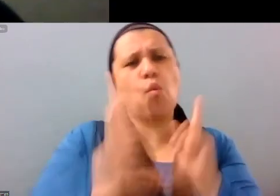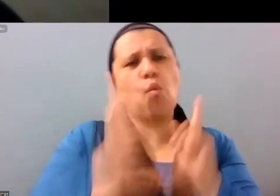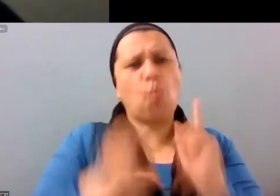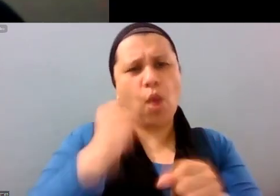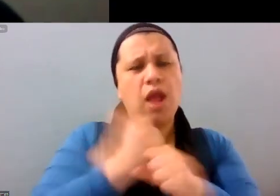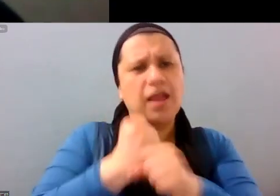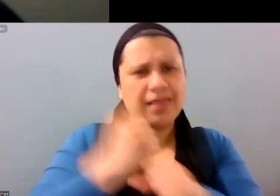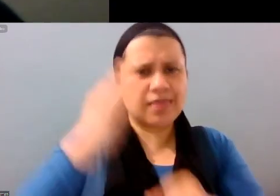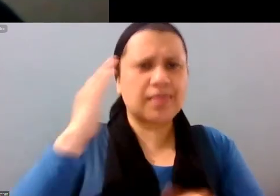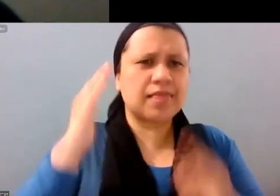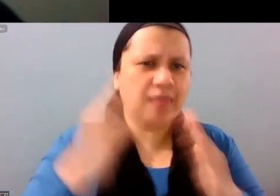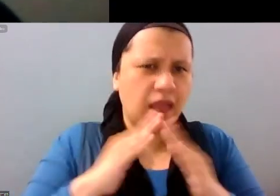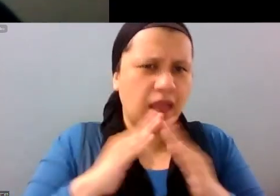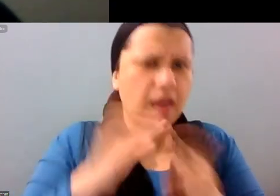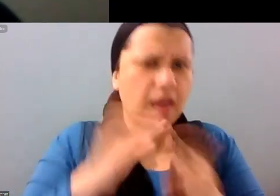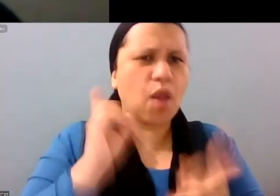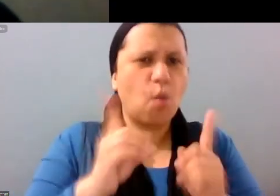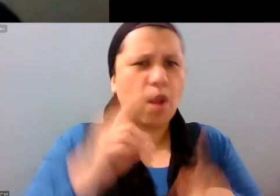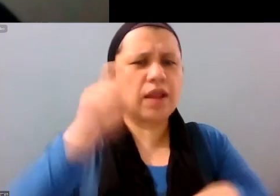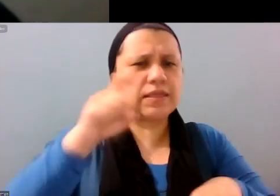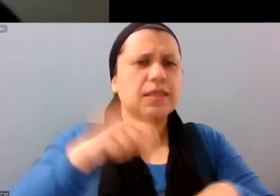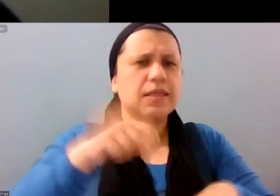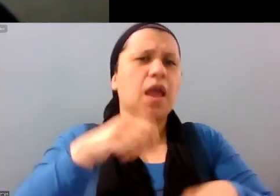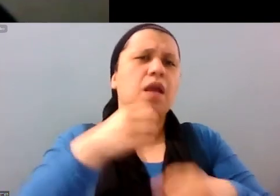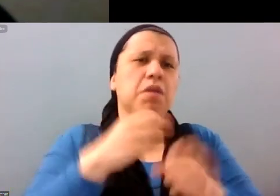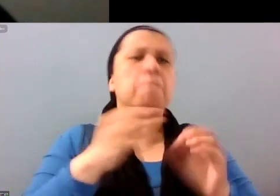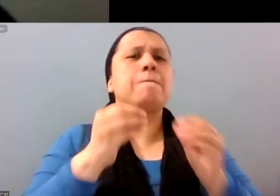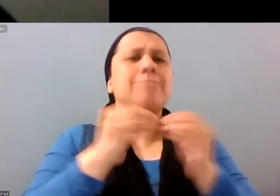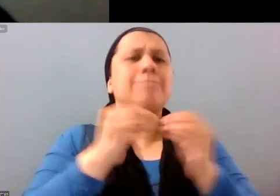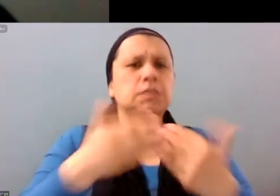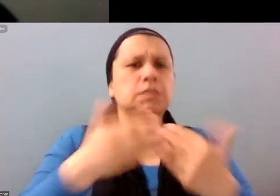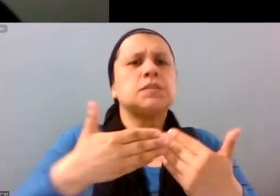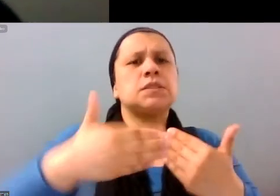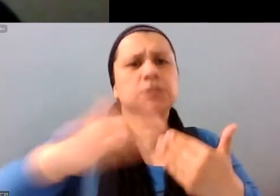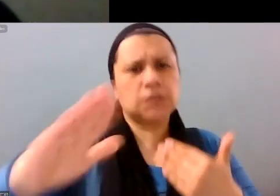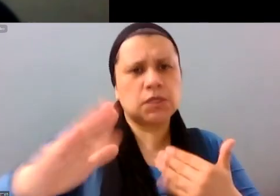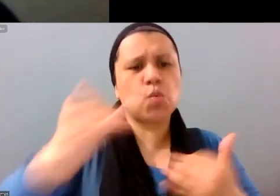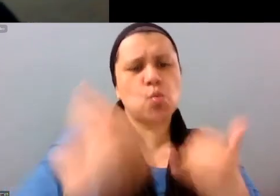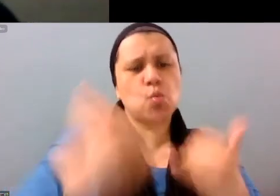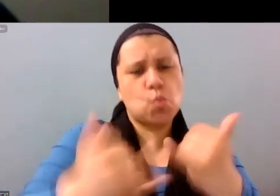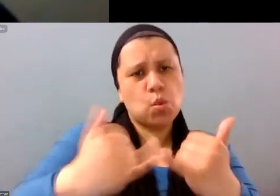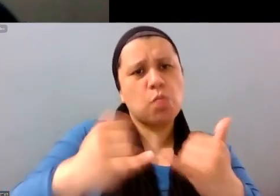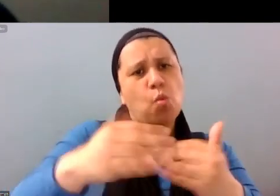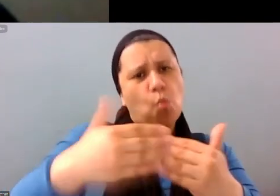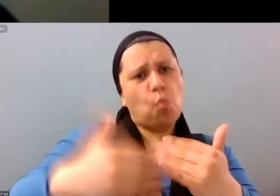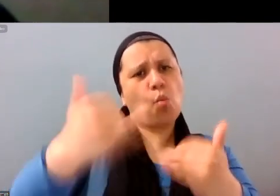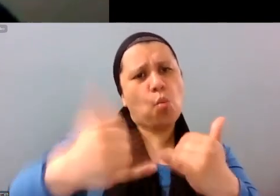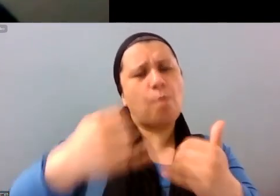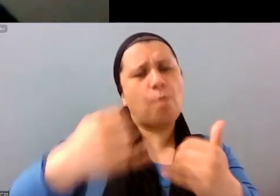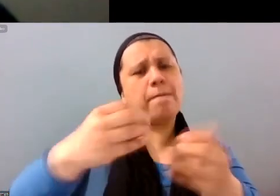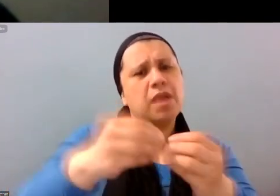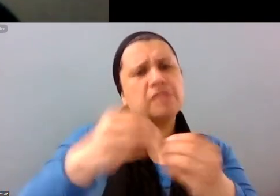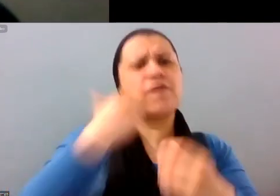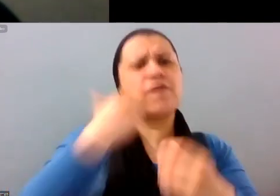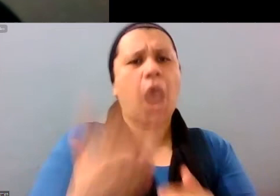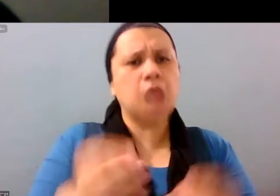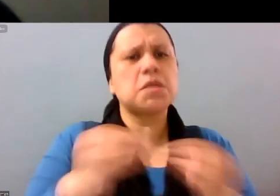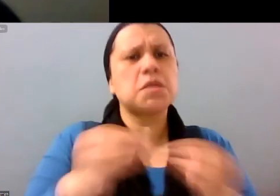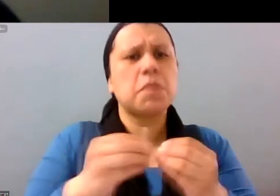tenían que hacer entonces fue un poco más sencillo ya esta última parte ya ellos venían un poco como más adaptados